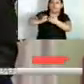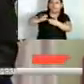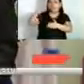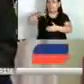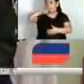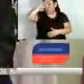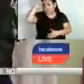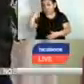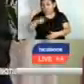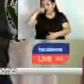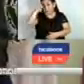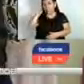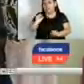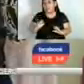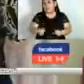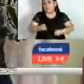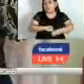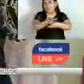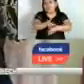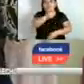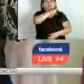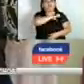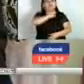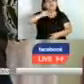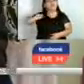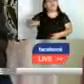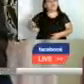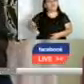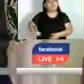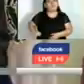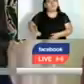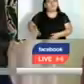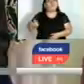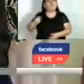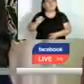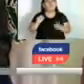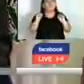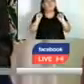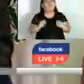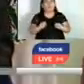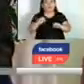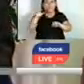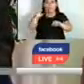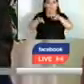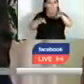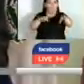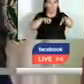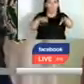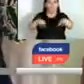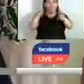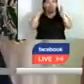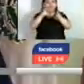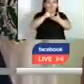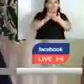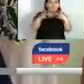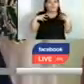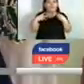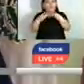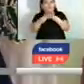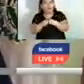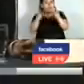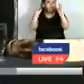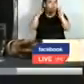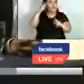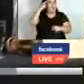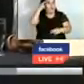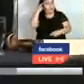que nunca queremos decirles de que El Salvador tiene puntos de distribución a nivel cultural, social, económico y